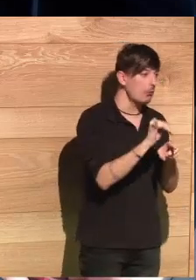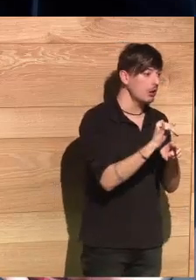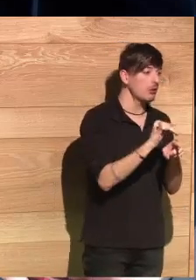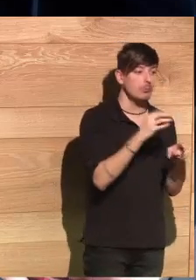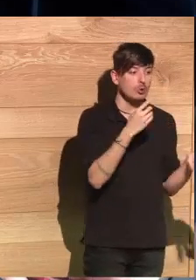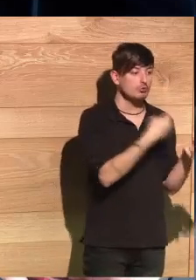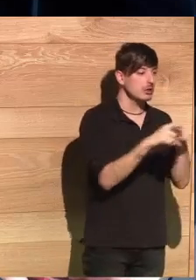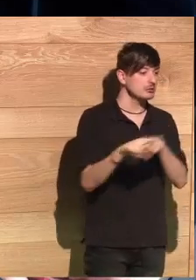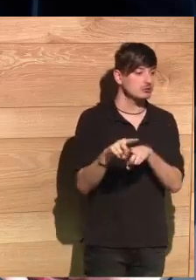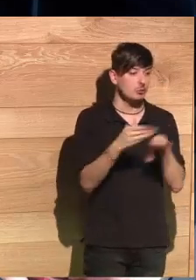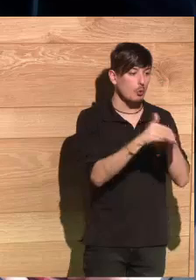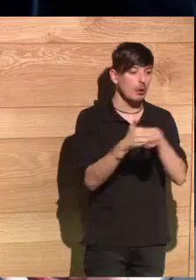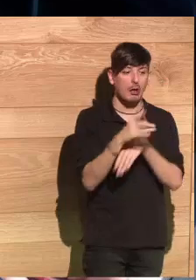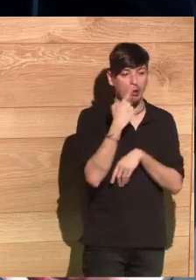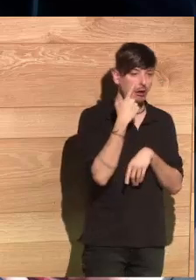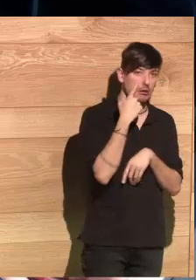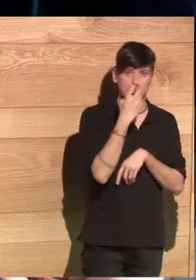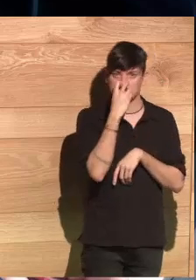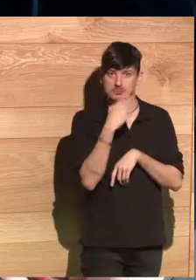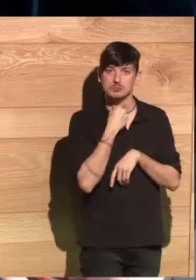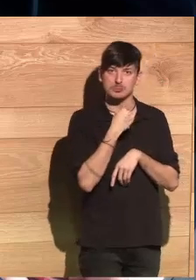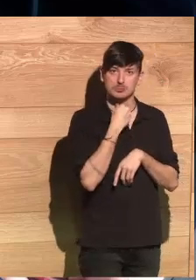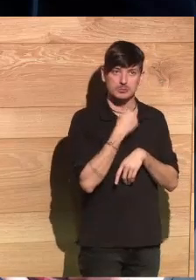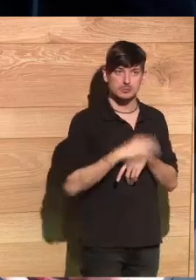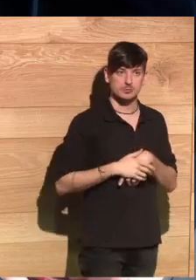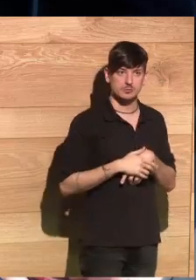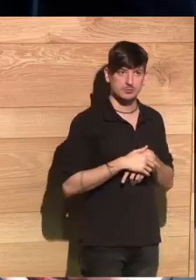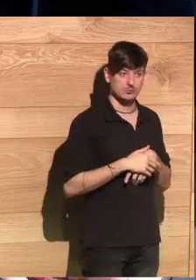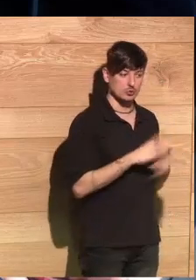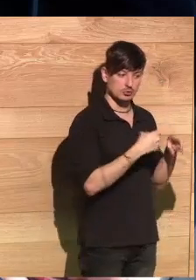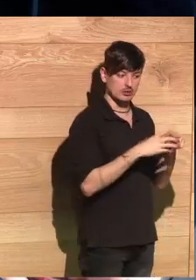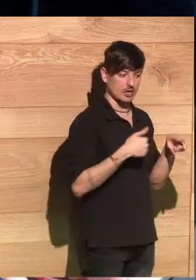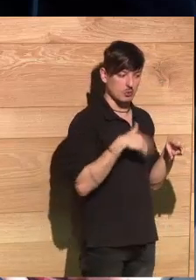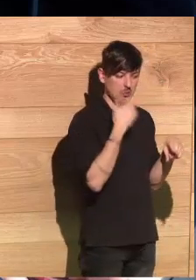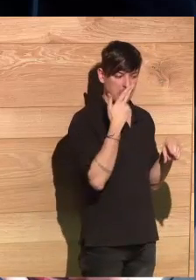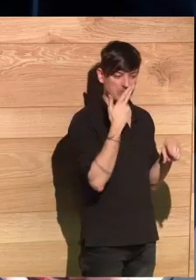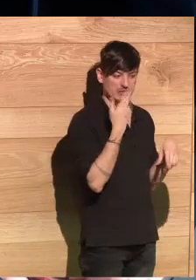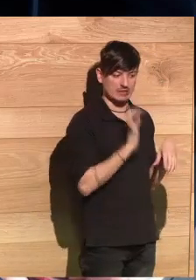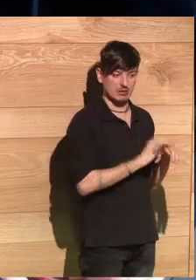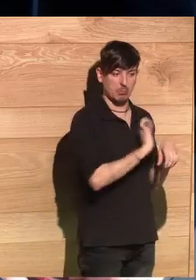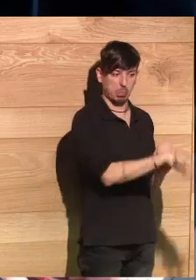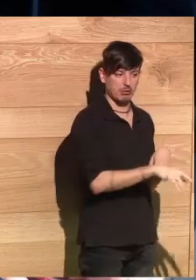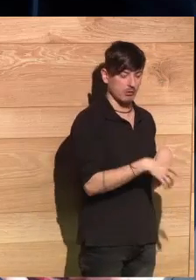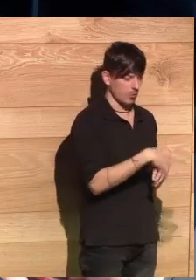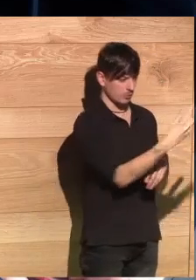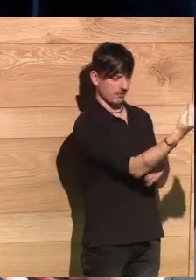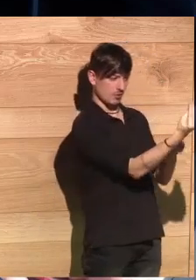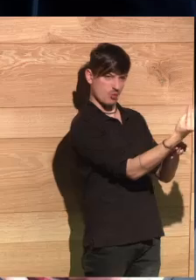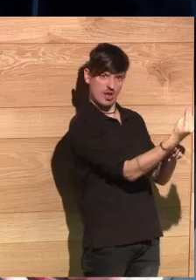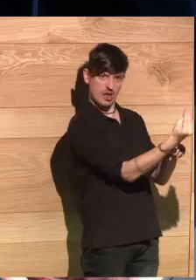están desprendiendo. Por eso hablo de los desprendimientos. ¿Qué deja de importarles? Y a lo mejor dices, bueno, pero esta figurita debe tener una